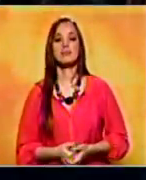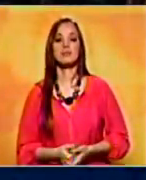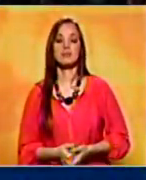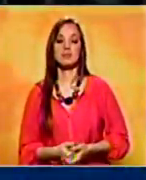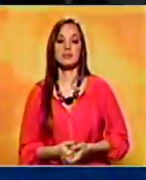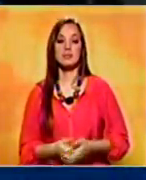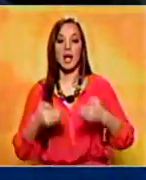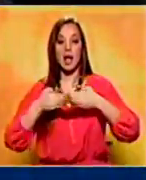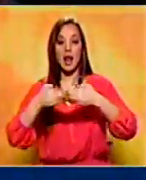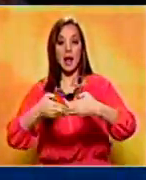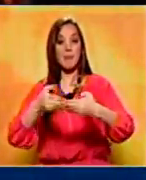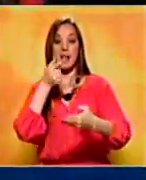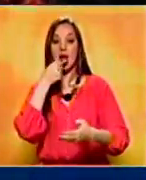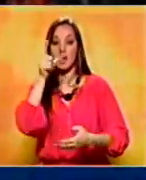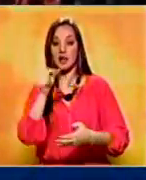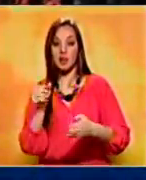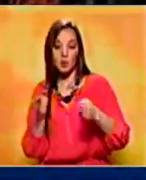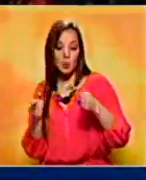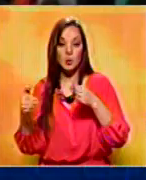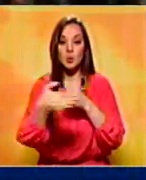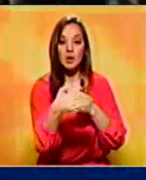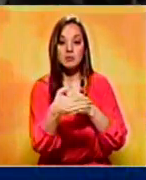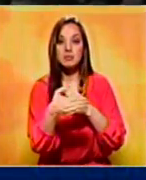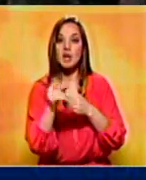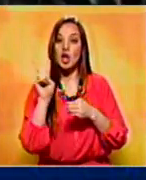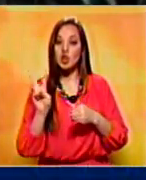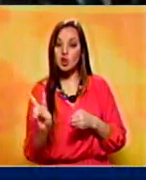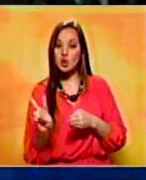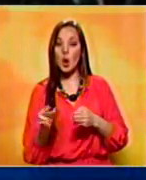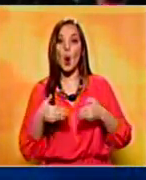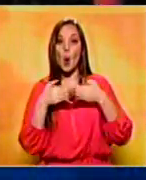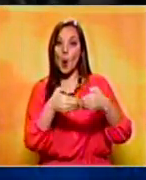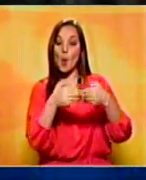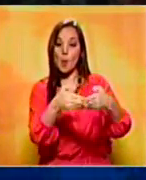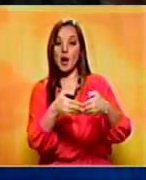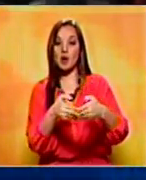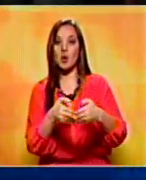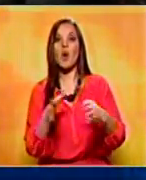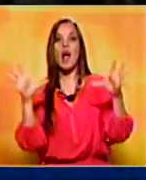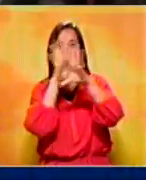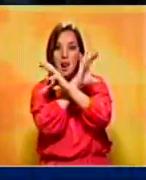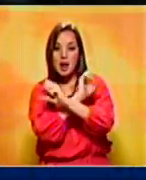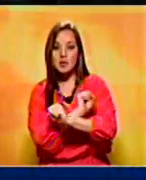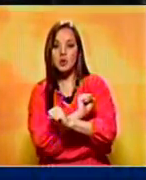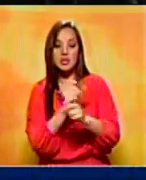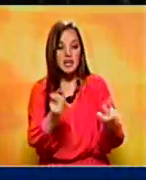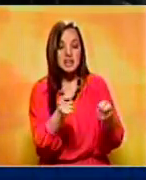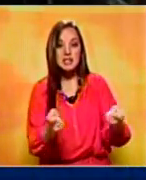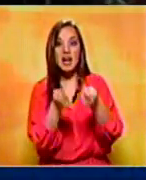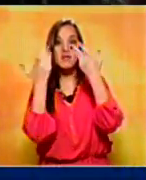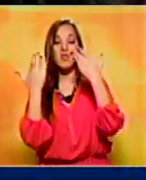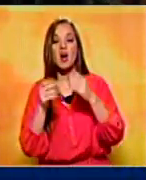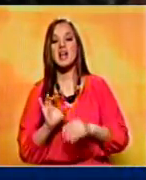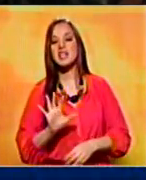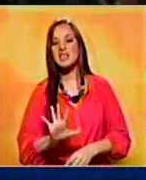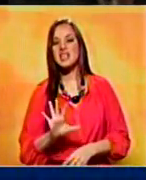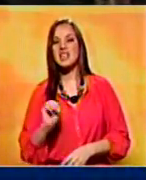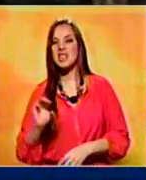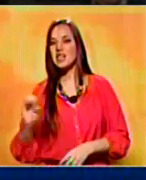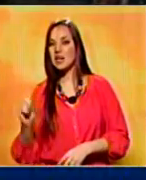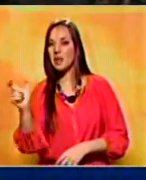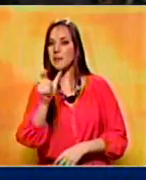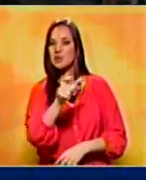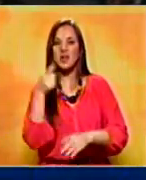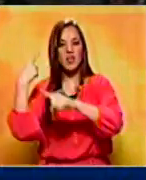La Marina italiana interceptó dos barcos pesqueros durante una operación nocturna y rescató a casi 500 inmigrantes,